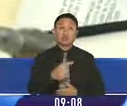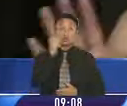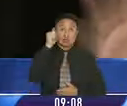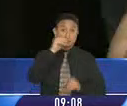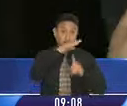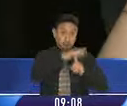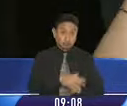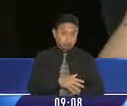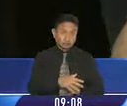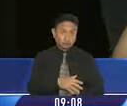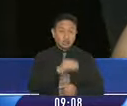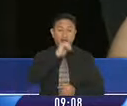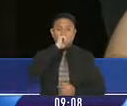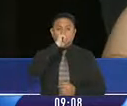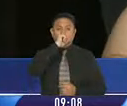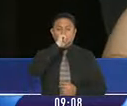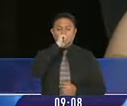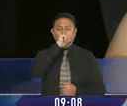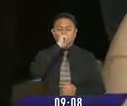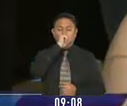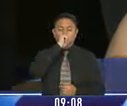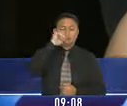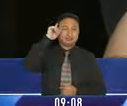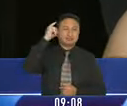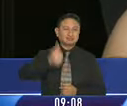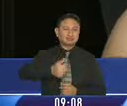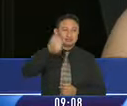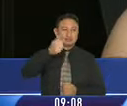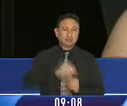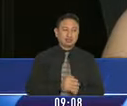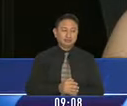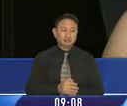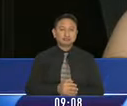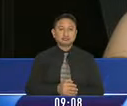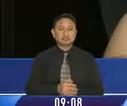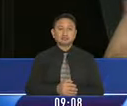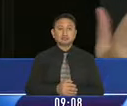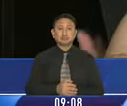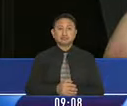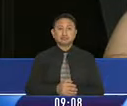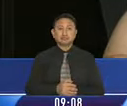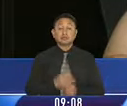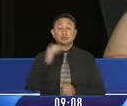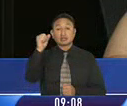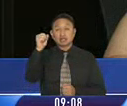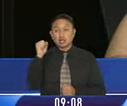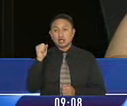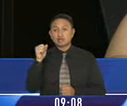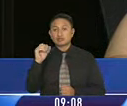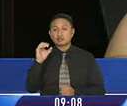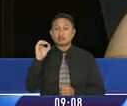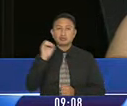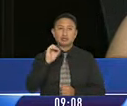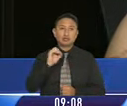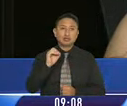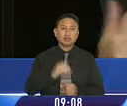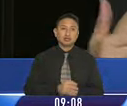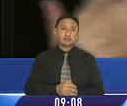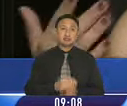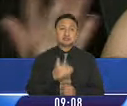derechos. El Ejecutivo no puede incurrir en ningún choque con derechos o en